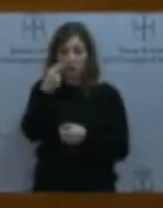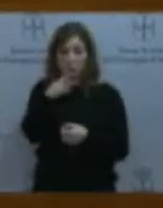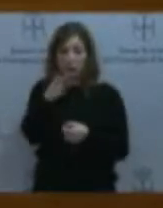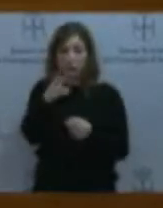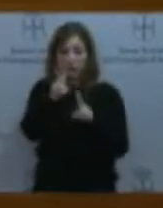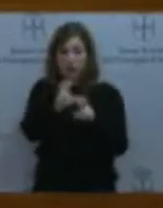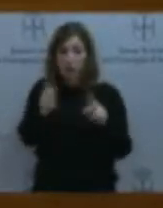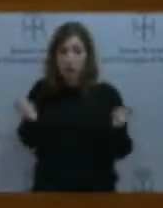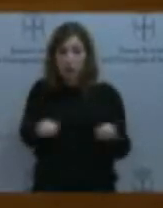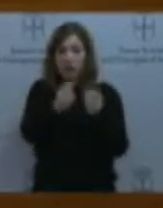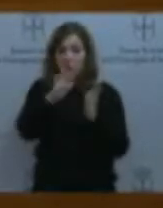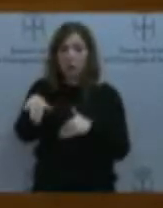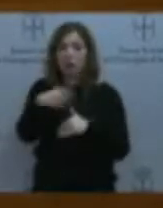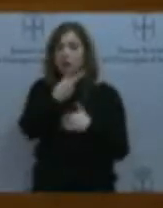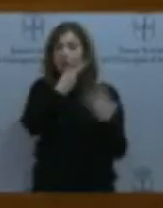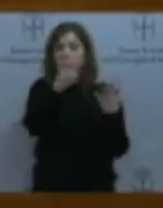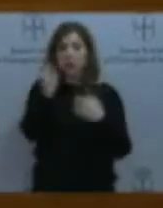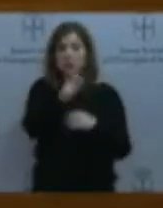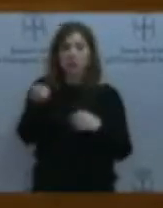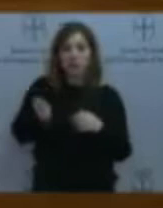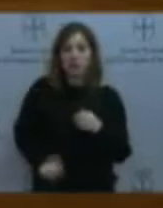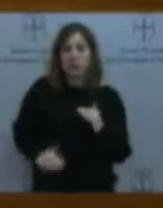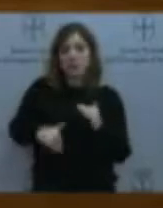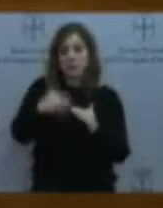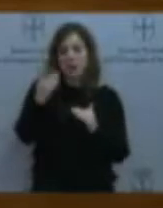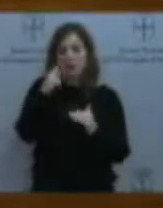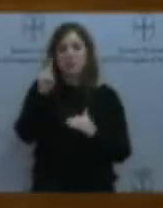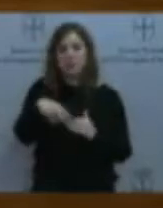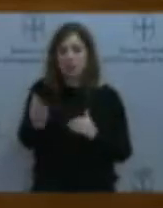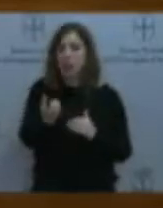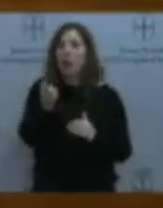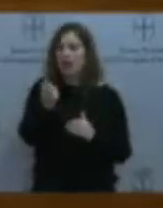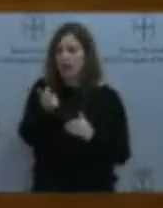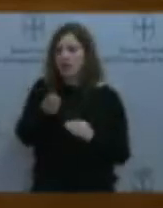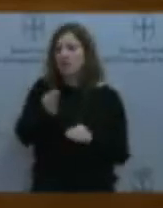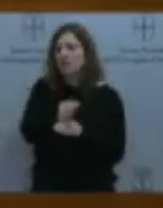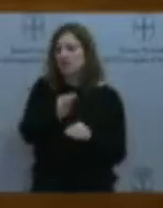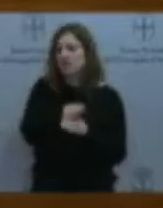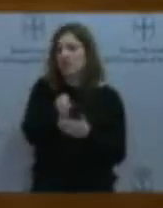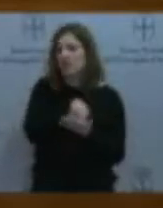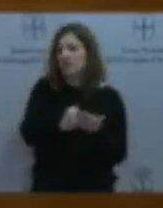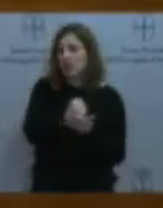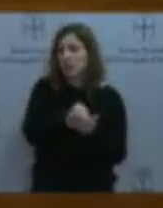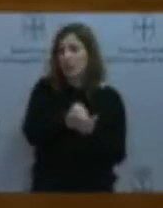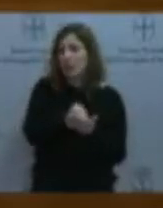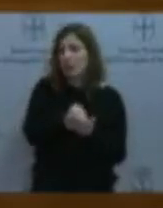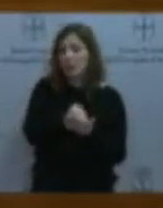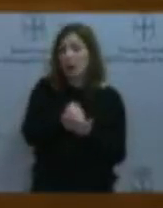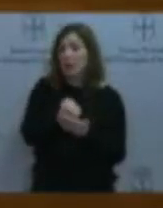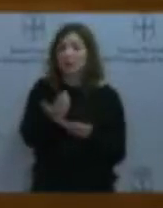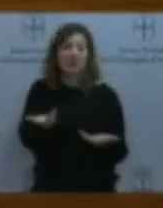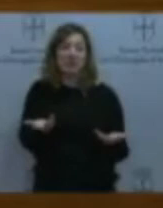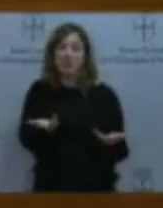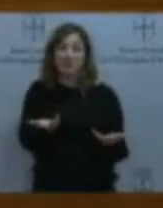más de 700 profesionales reconocían recibir dinero de las farmacéuticas sin declarar ningún tipo de conflicto de